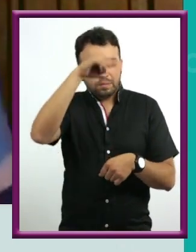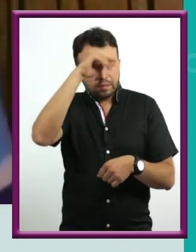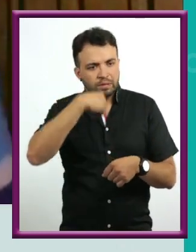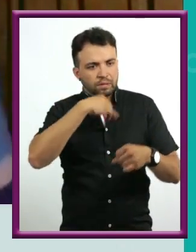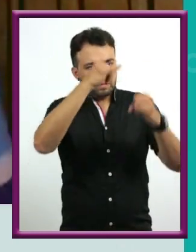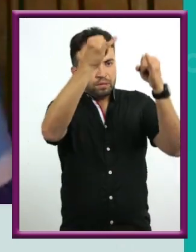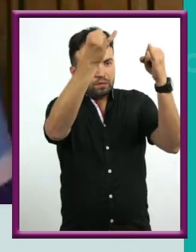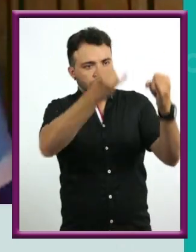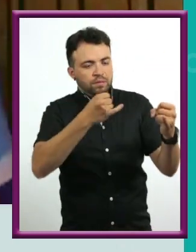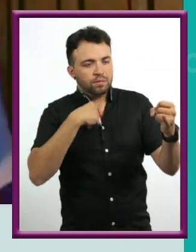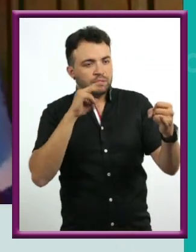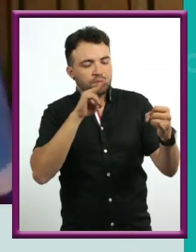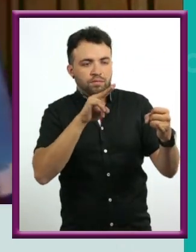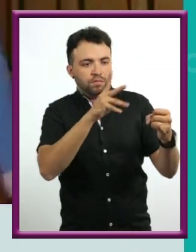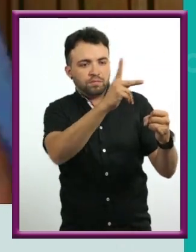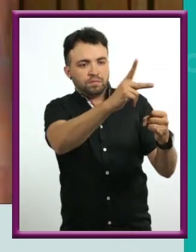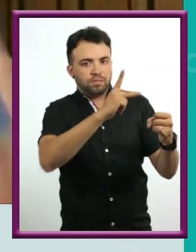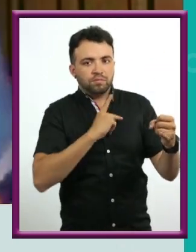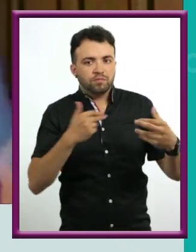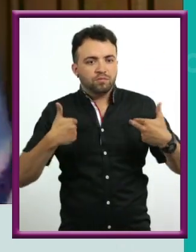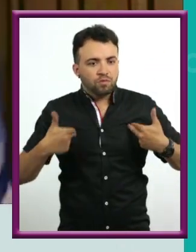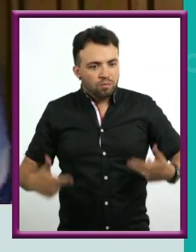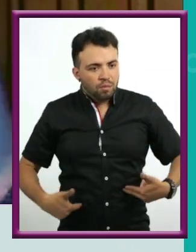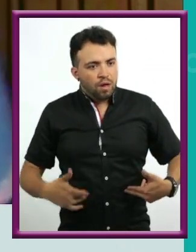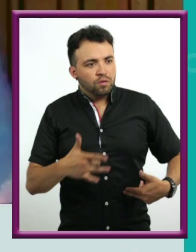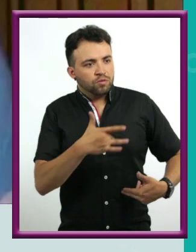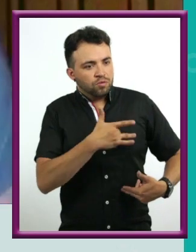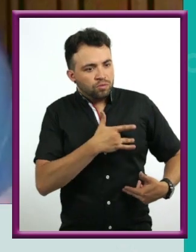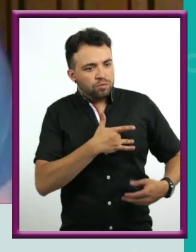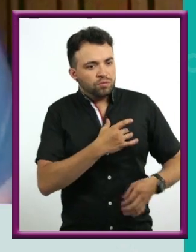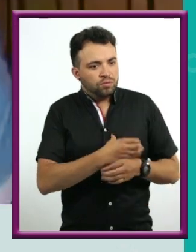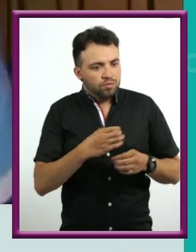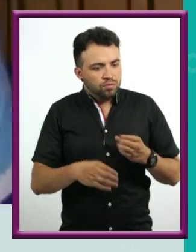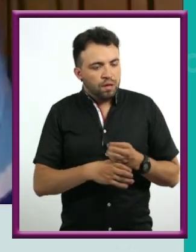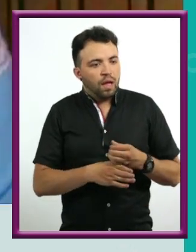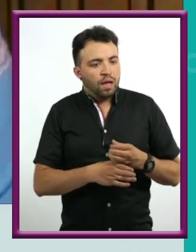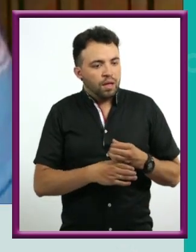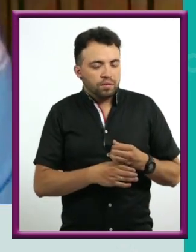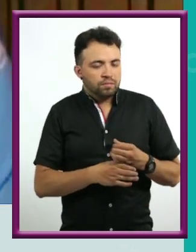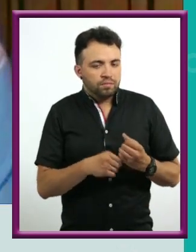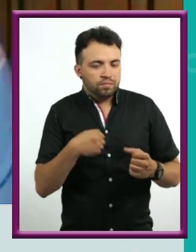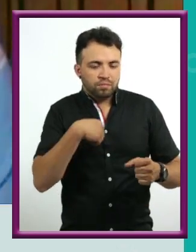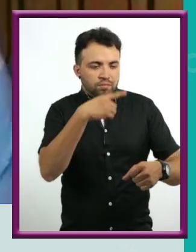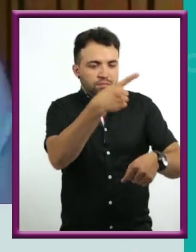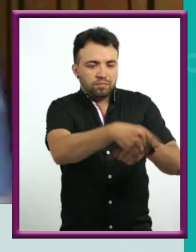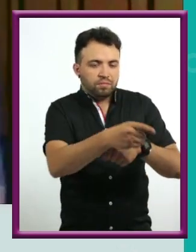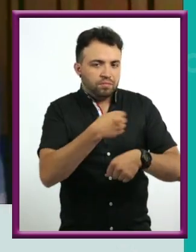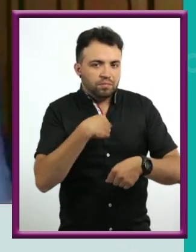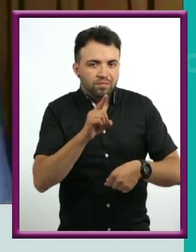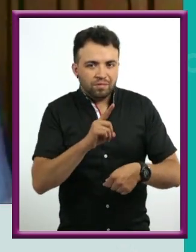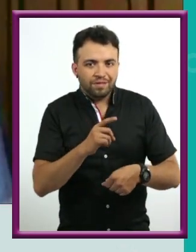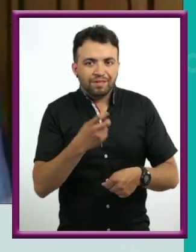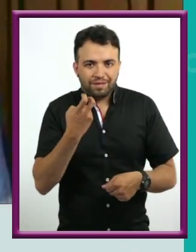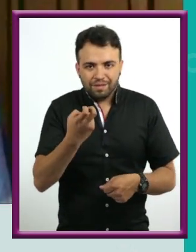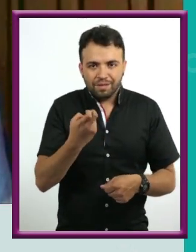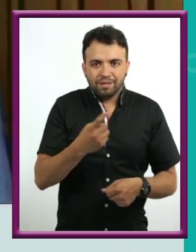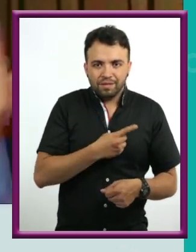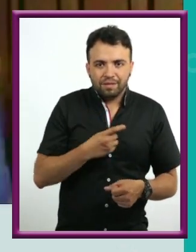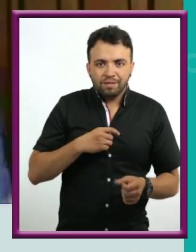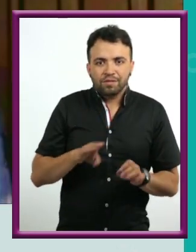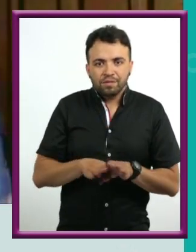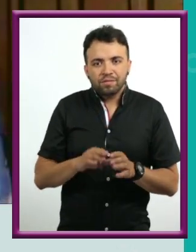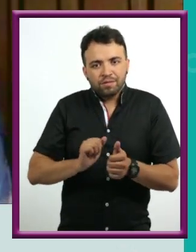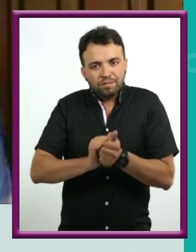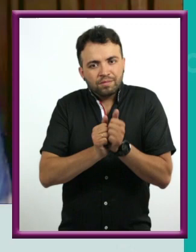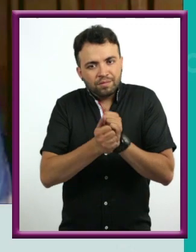persona, a esta cosa, a este ser vivo, con lo que tú vayas a hacer, con la acción que estés realizando. Enfrentarla y poder tener